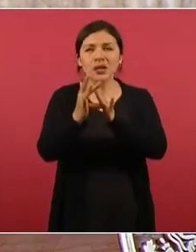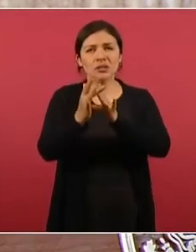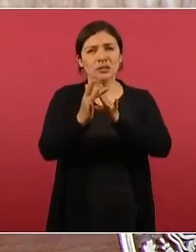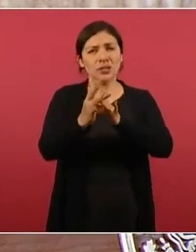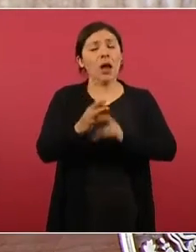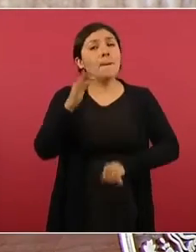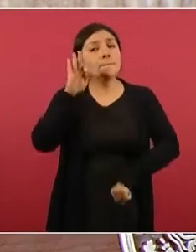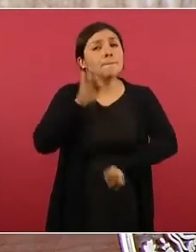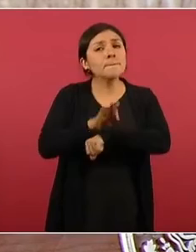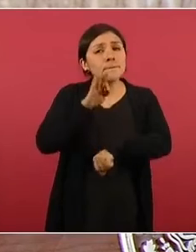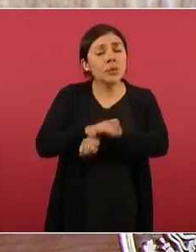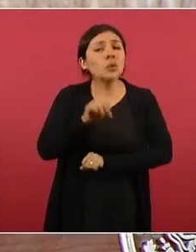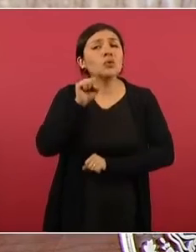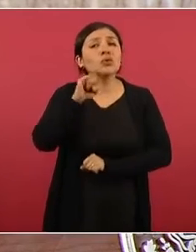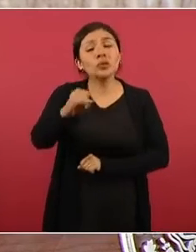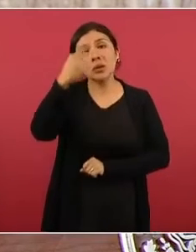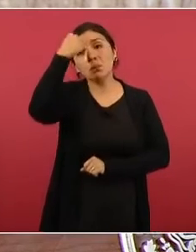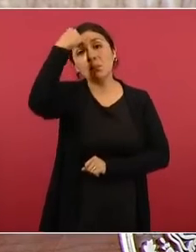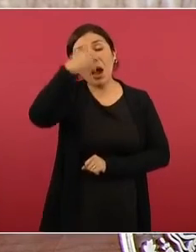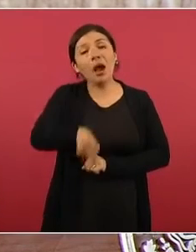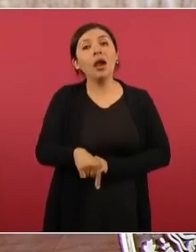estaba a favor